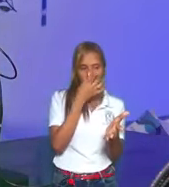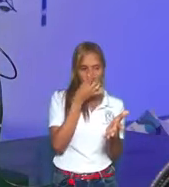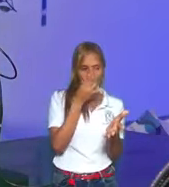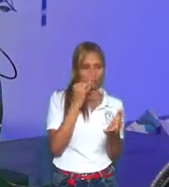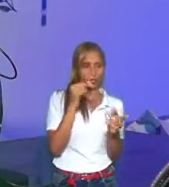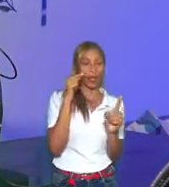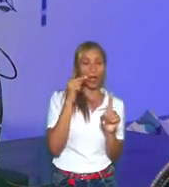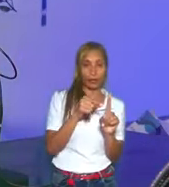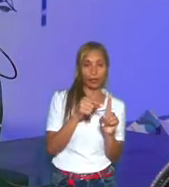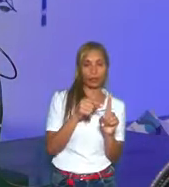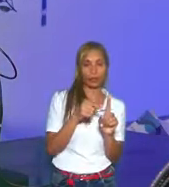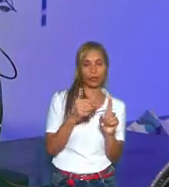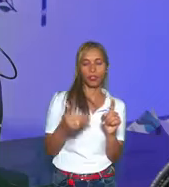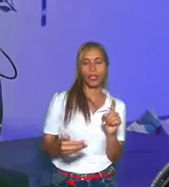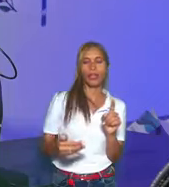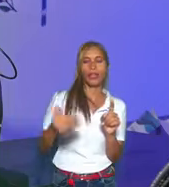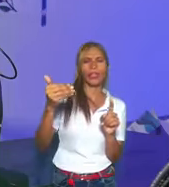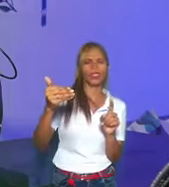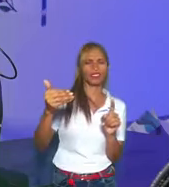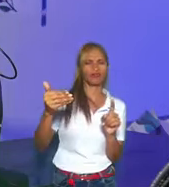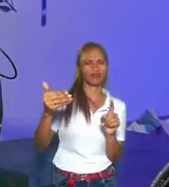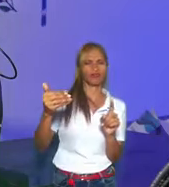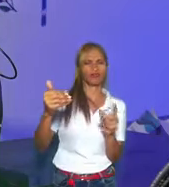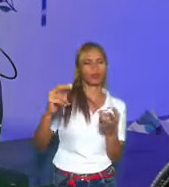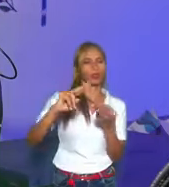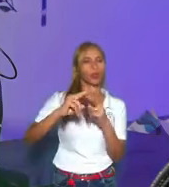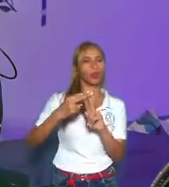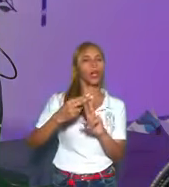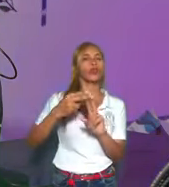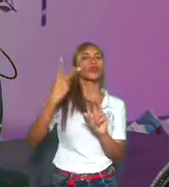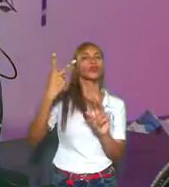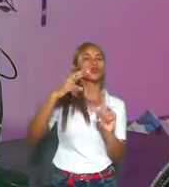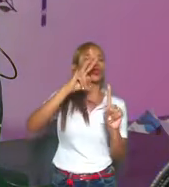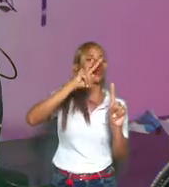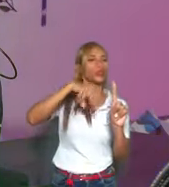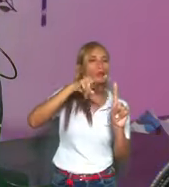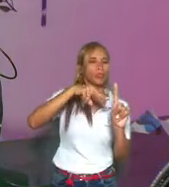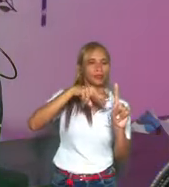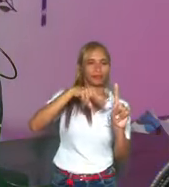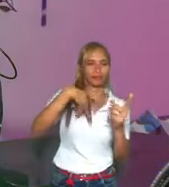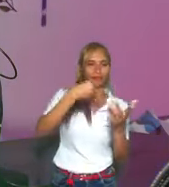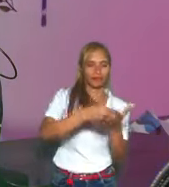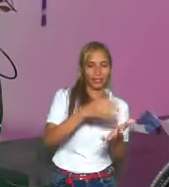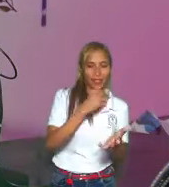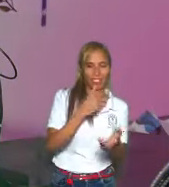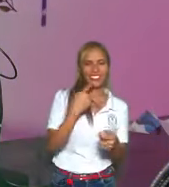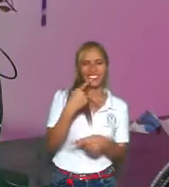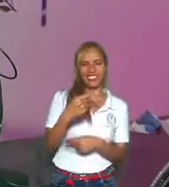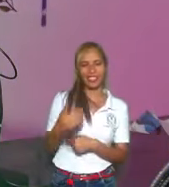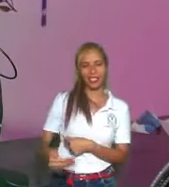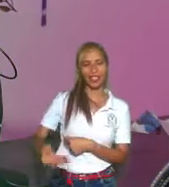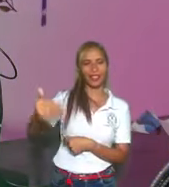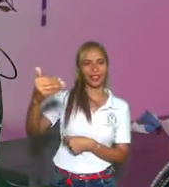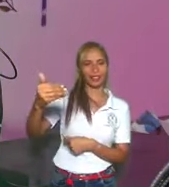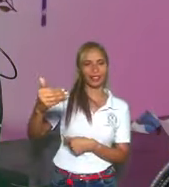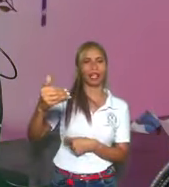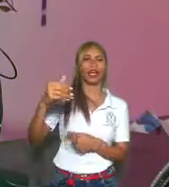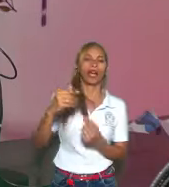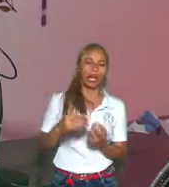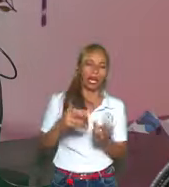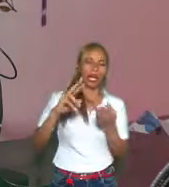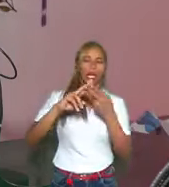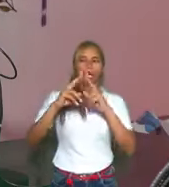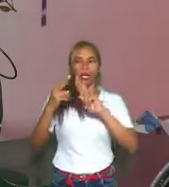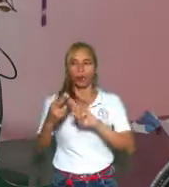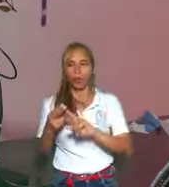una DAC de dos meses. O sea, el tema de la DAC es de acuerdo a los meses o periodos de facturación que pasa un usuario sin